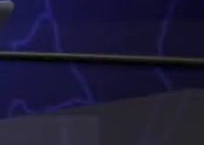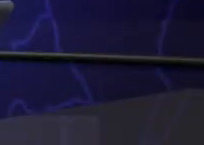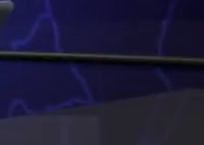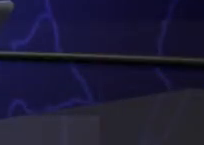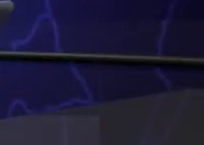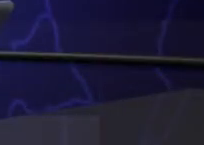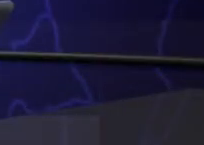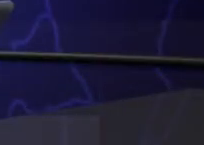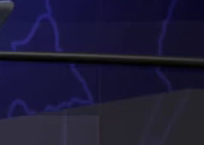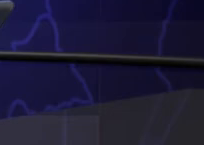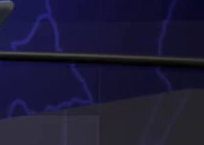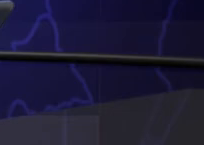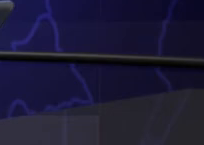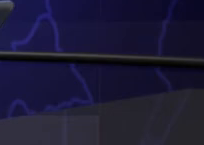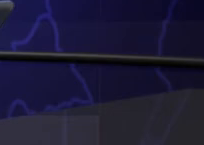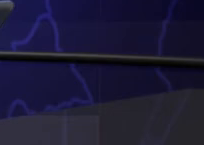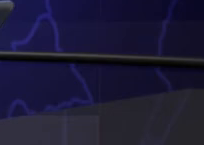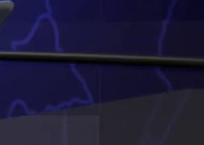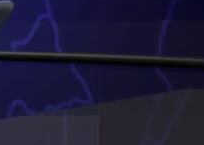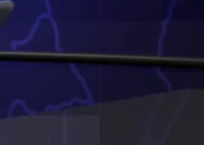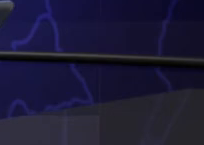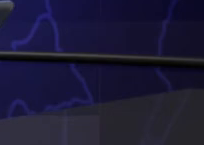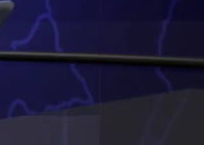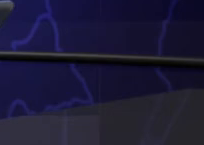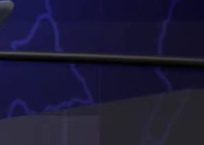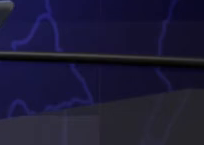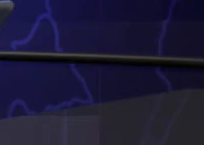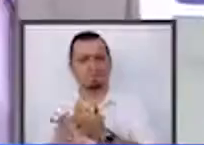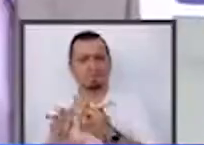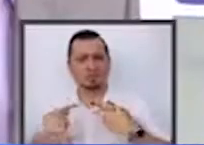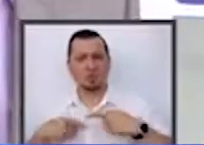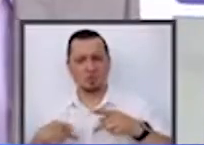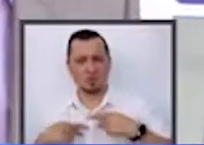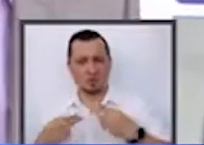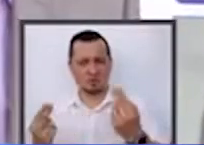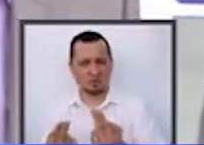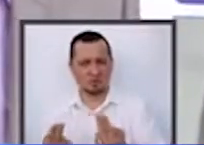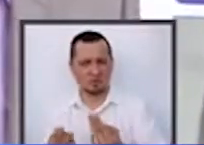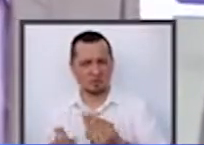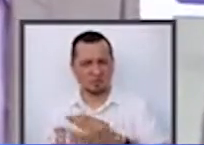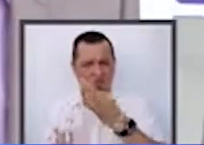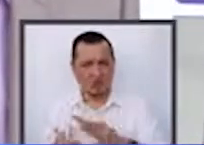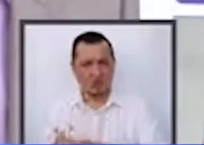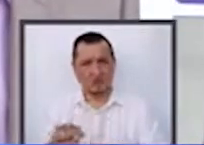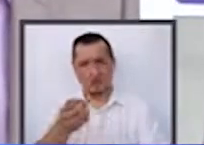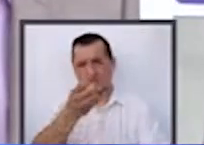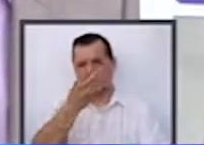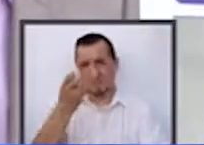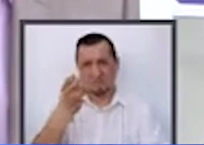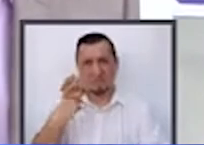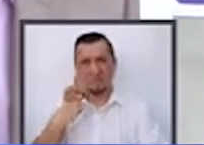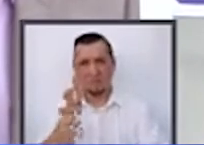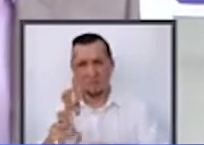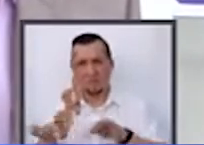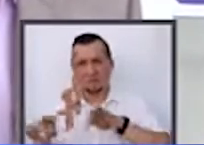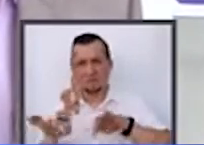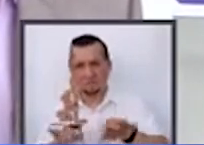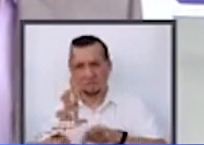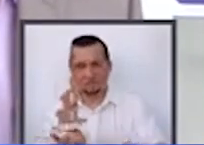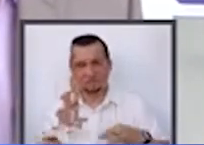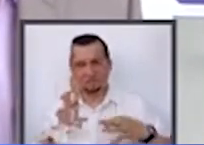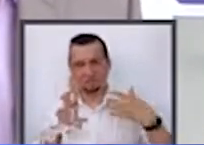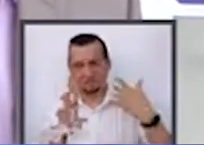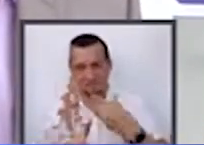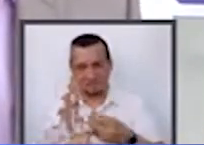de Jalisco masificación para empleados del sector salud. En donde nos encontramos a miles